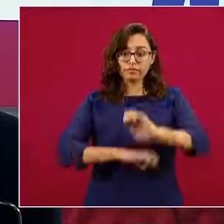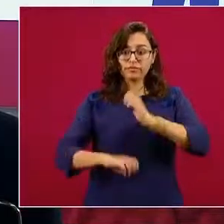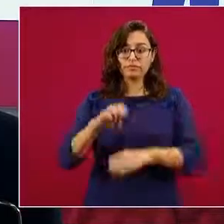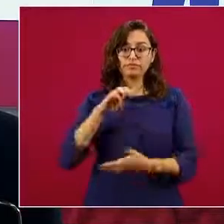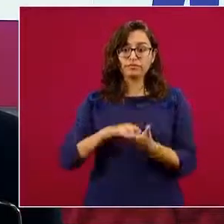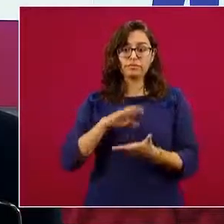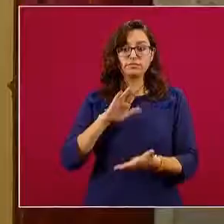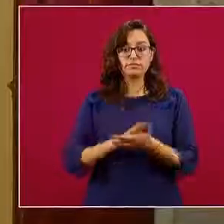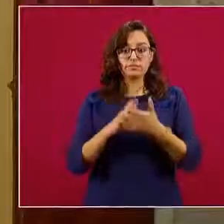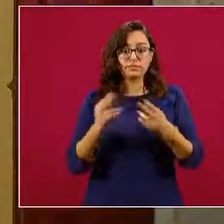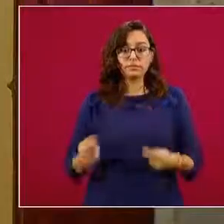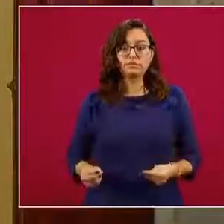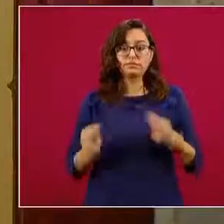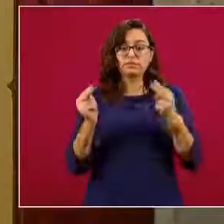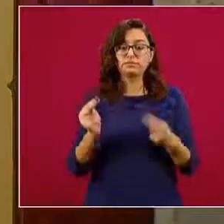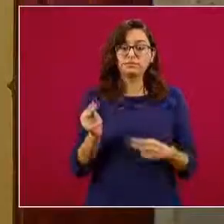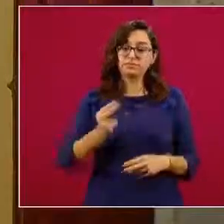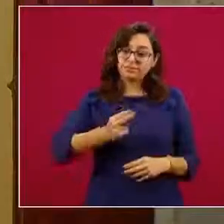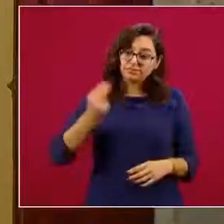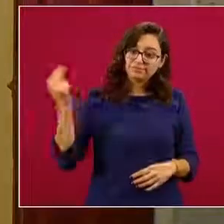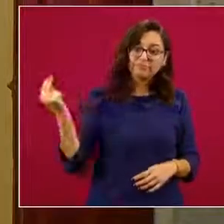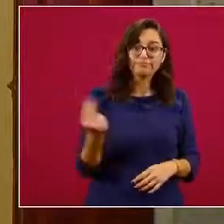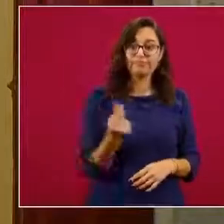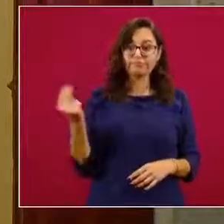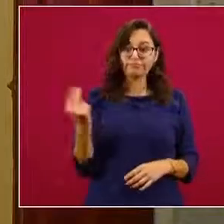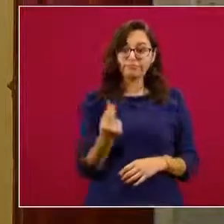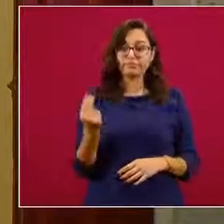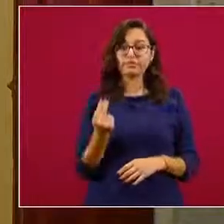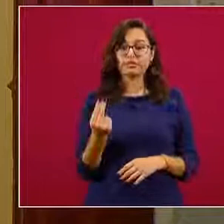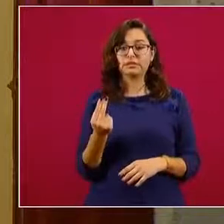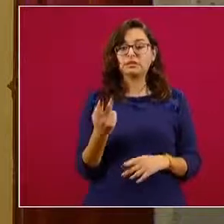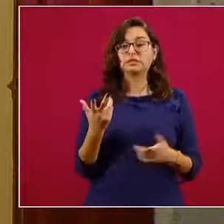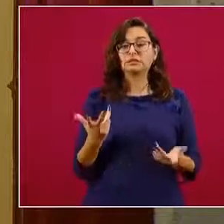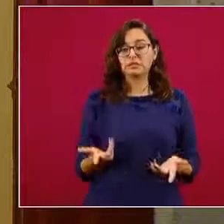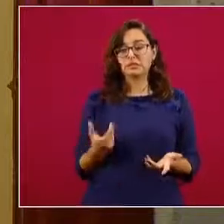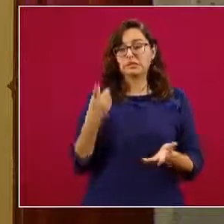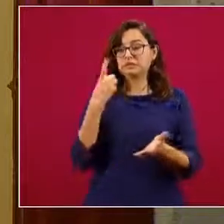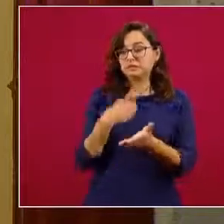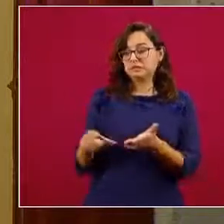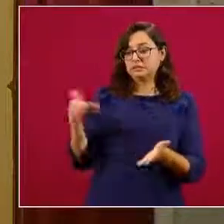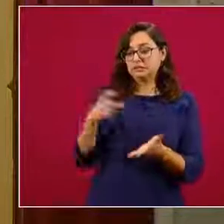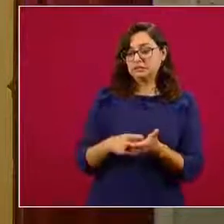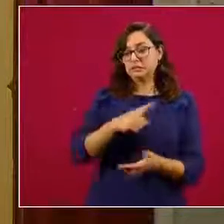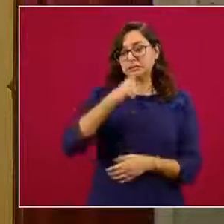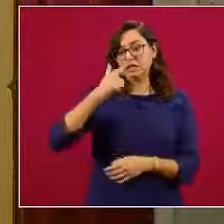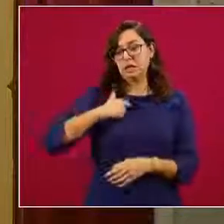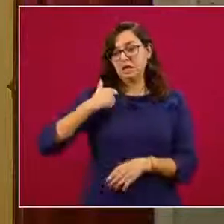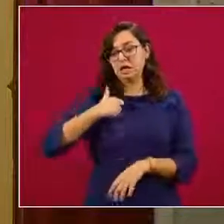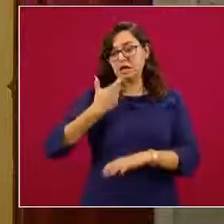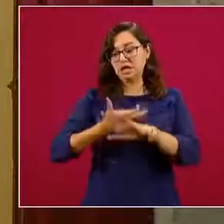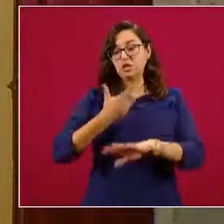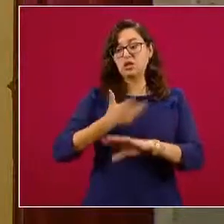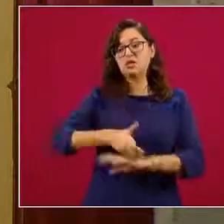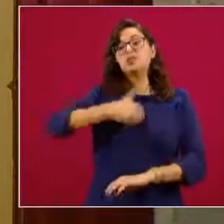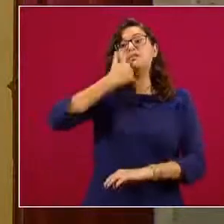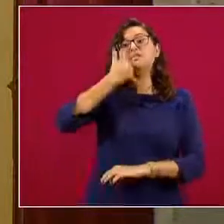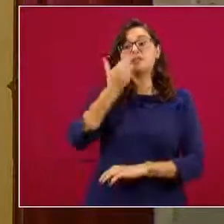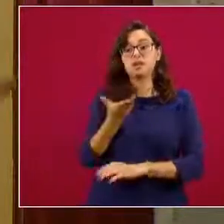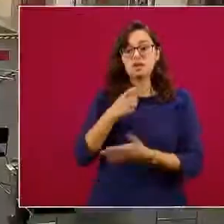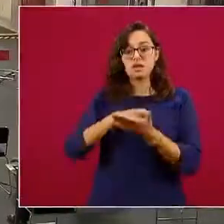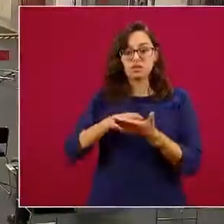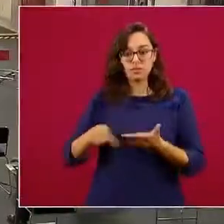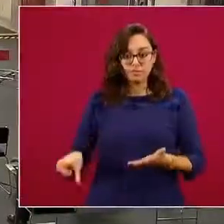citas de negocios es que haya demanda suficiente en el mercado de Canadá y Estados Unidos, en los mercados de Canadá y Estados